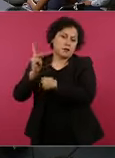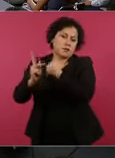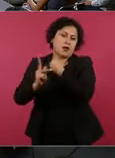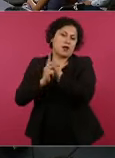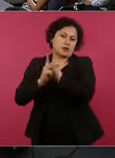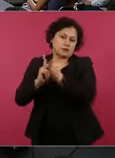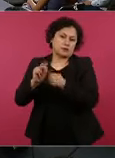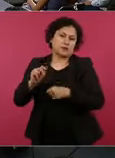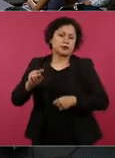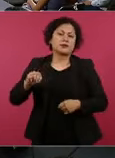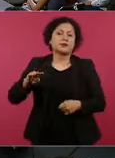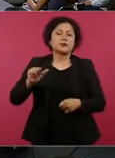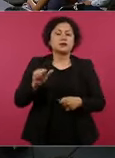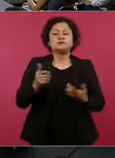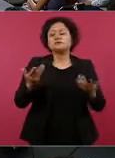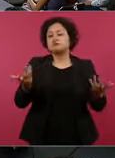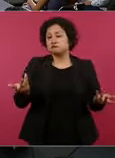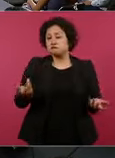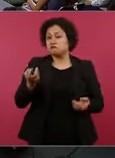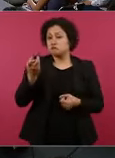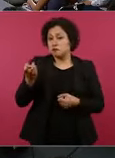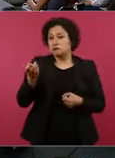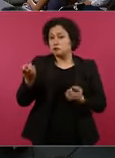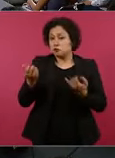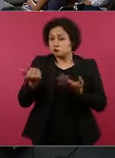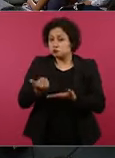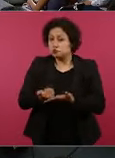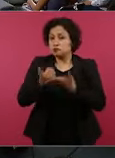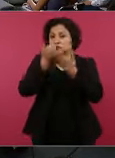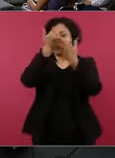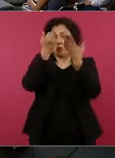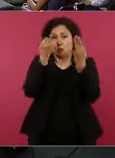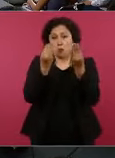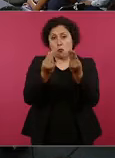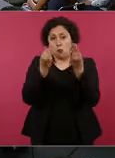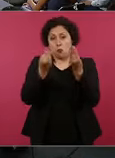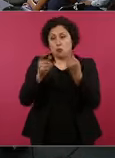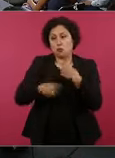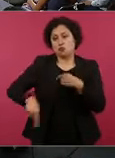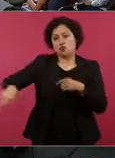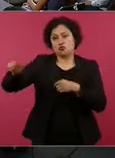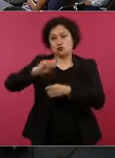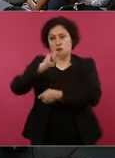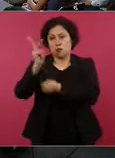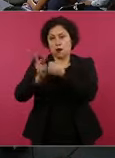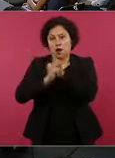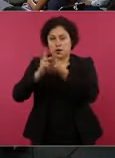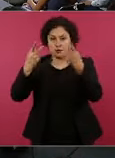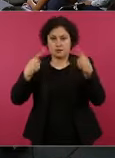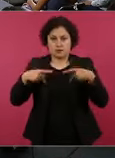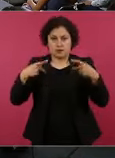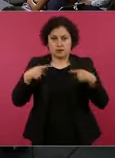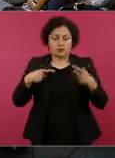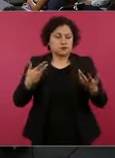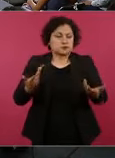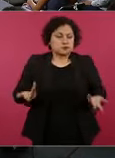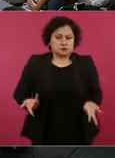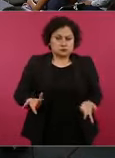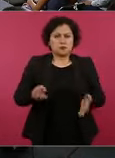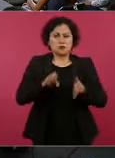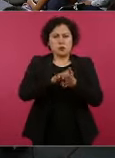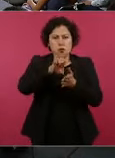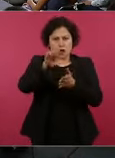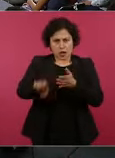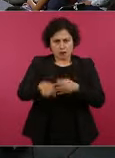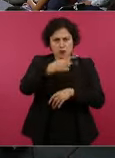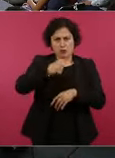Y eso ayuda mucho a nuestro pueblo hermano de Panamá, que también siempre lo digo, lo de nosotros del Istmo